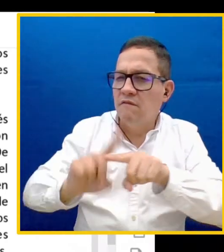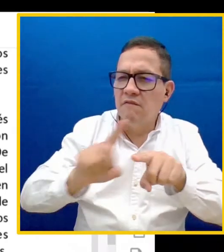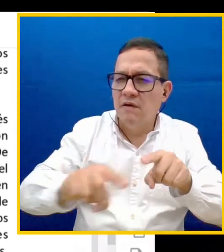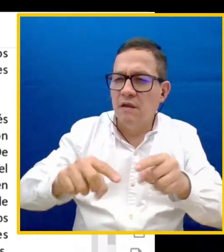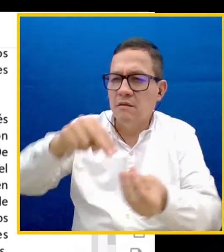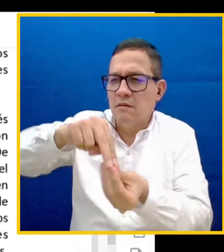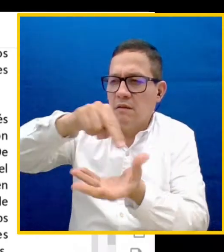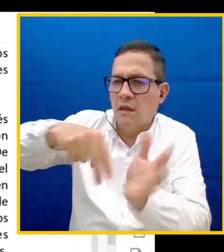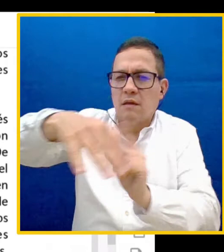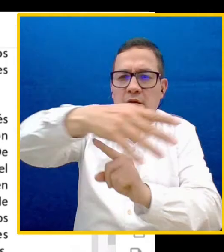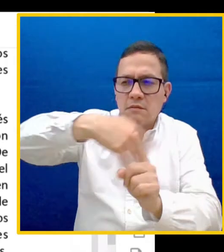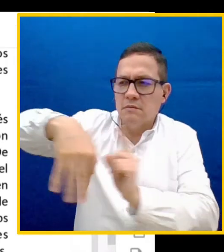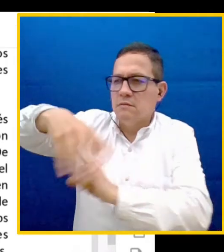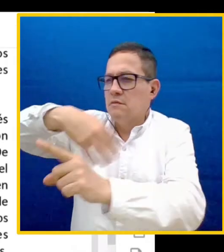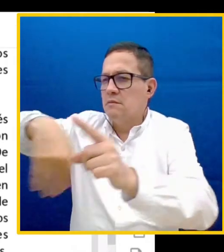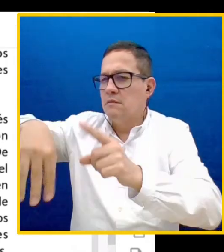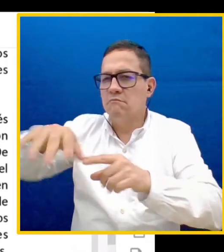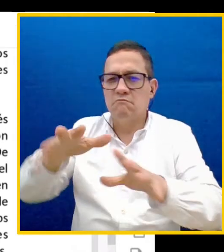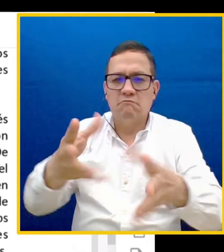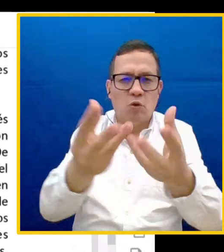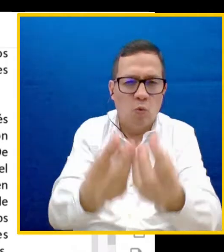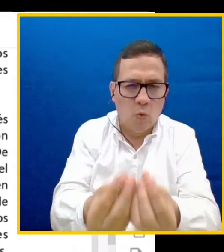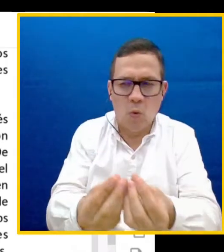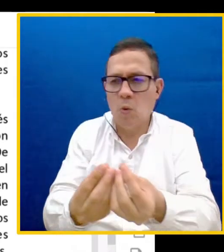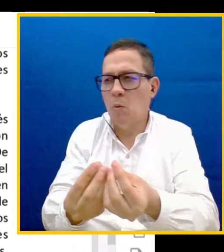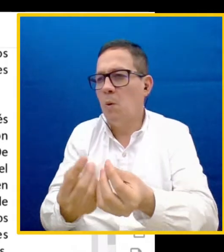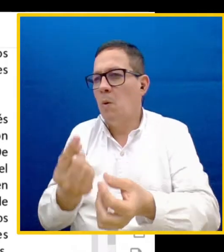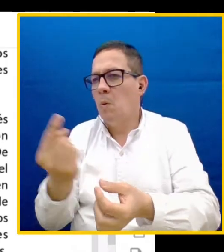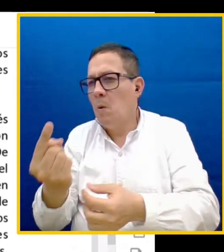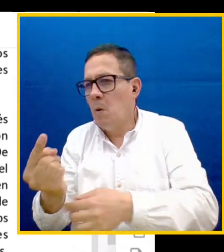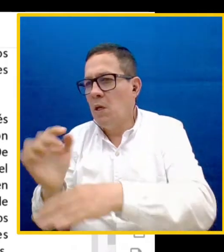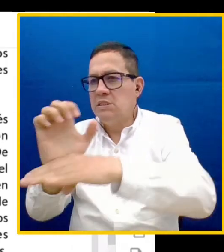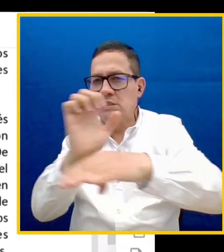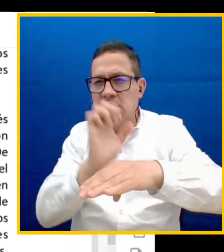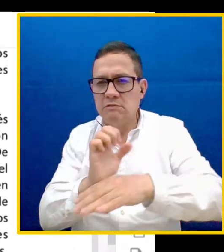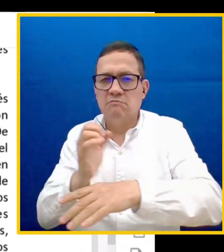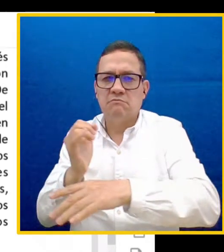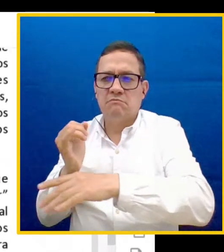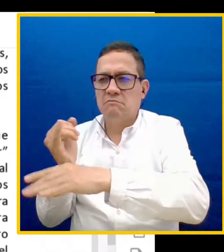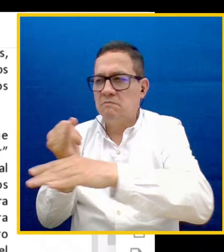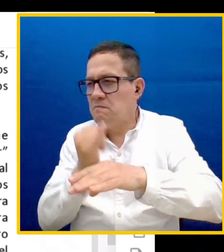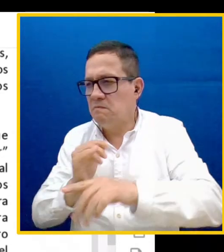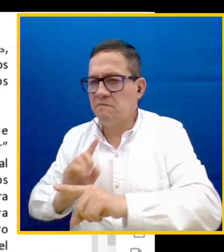ámbitos, en situaciones grupales, en espacios institucionales, etc.